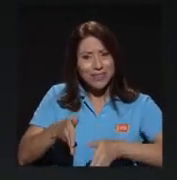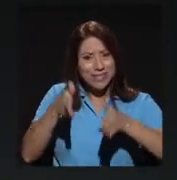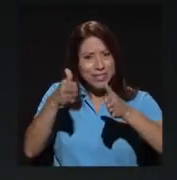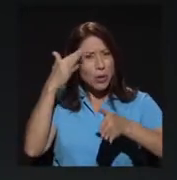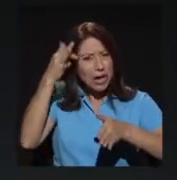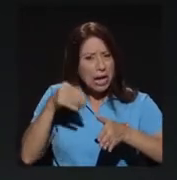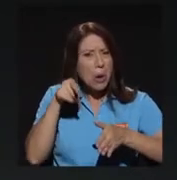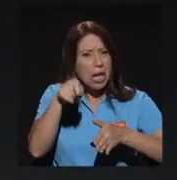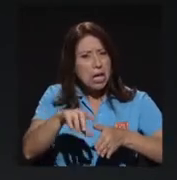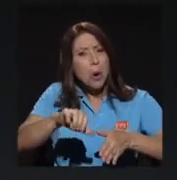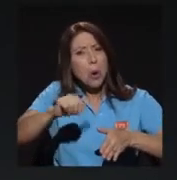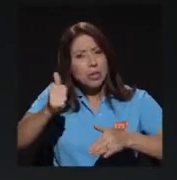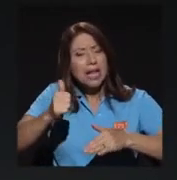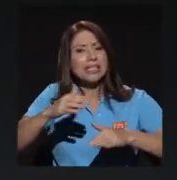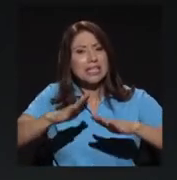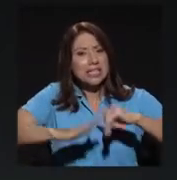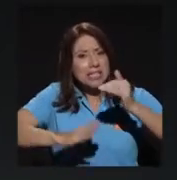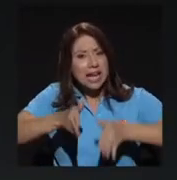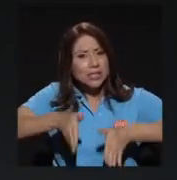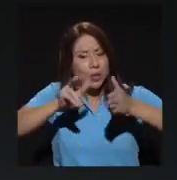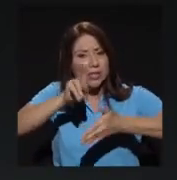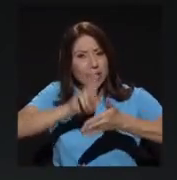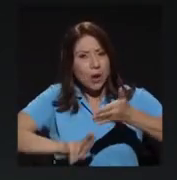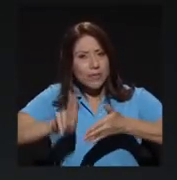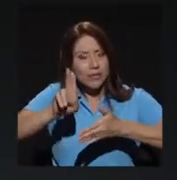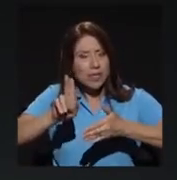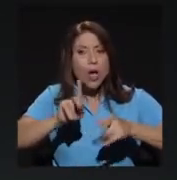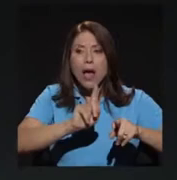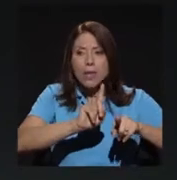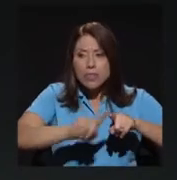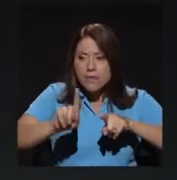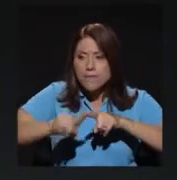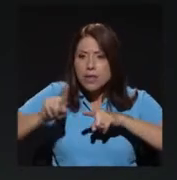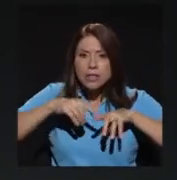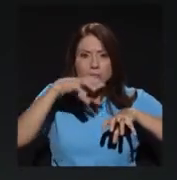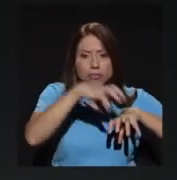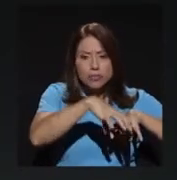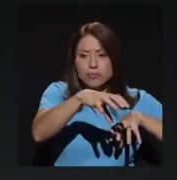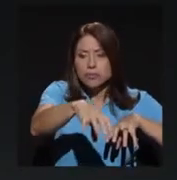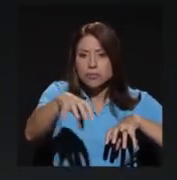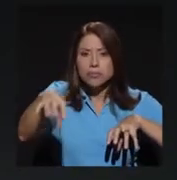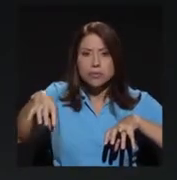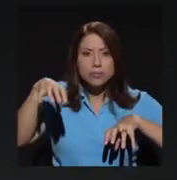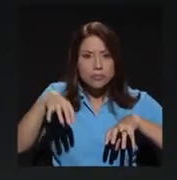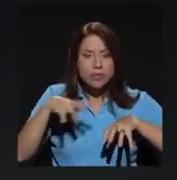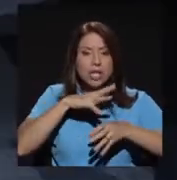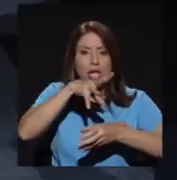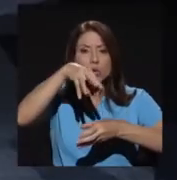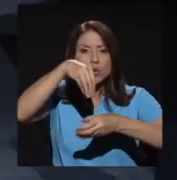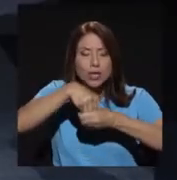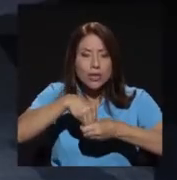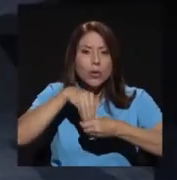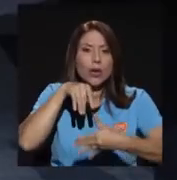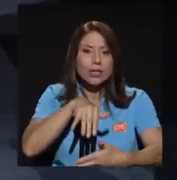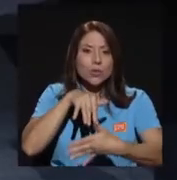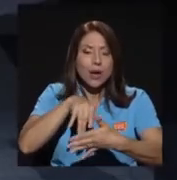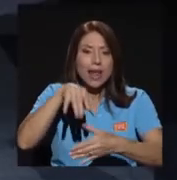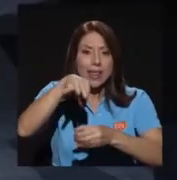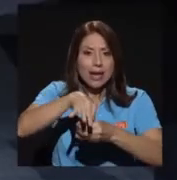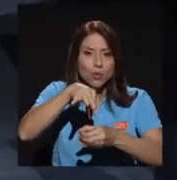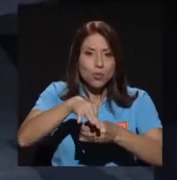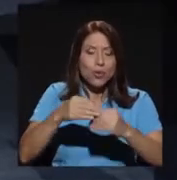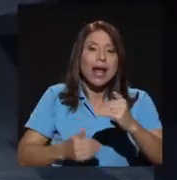instalaciones y en fin había varias instalaciones incluyendo la escuela de agricultura que luego se llamó